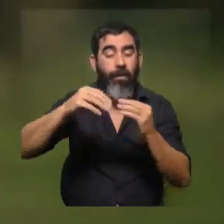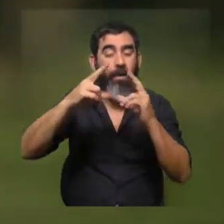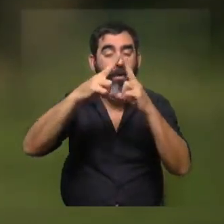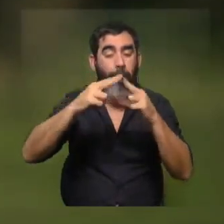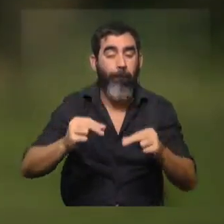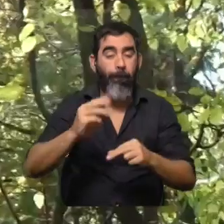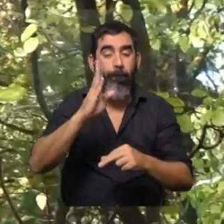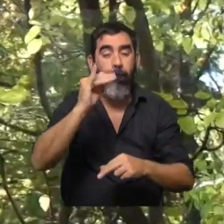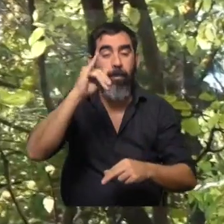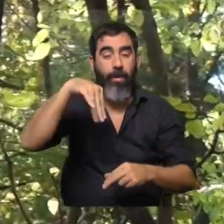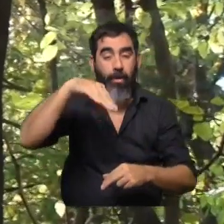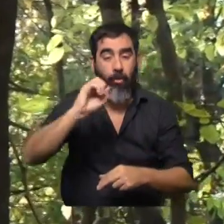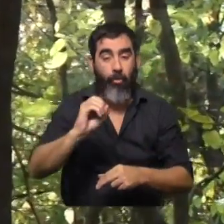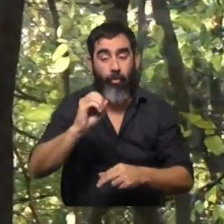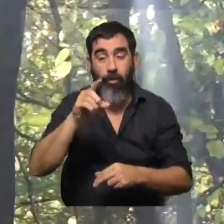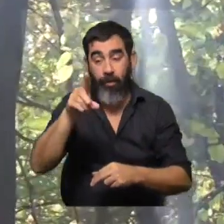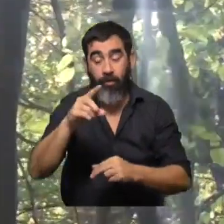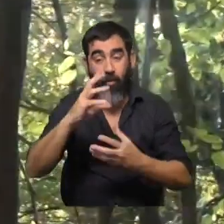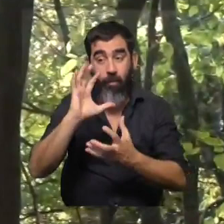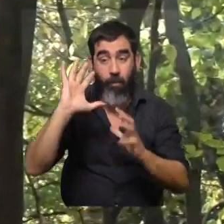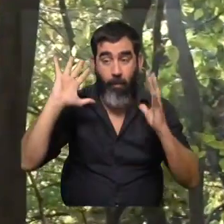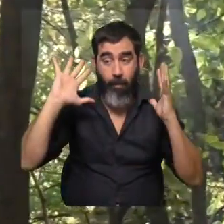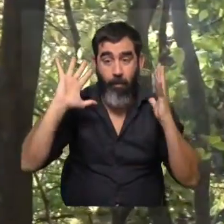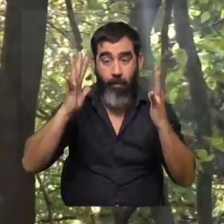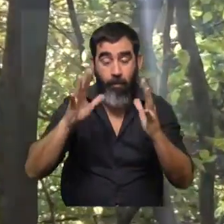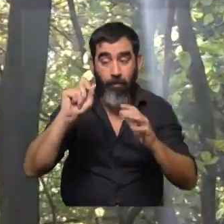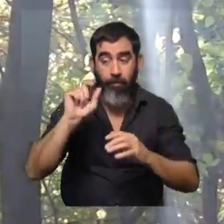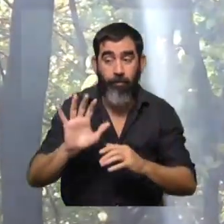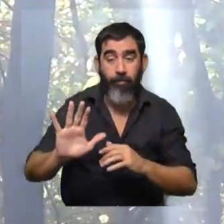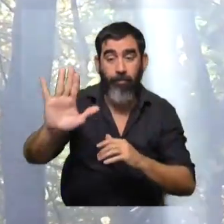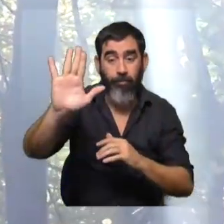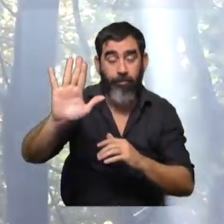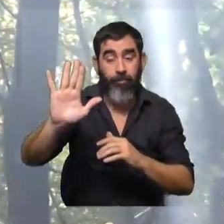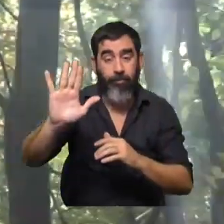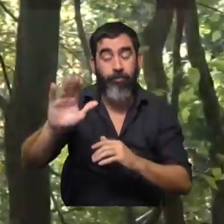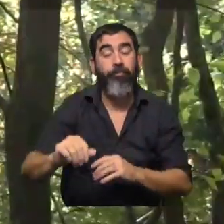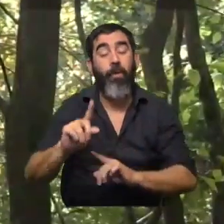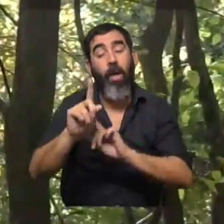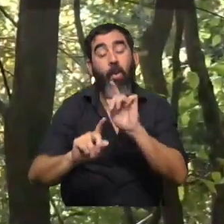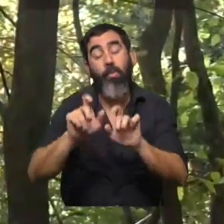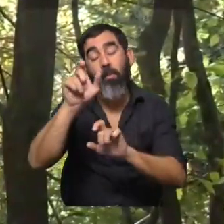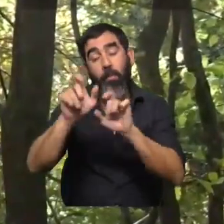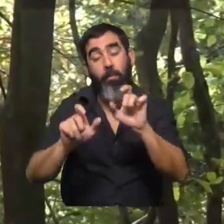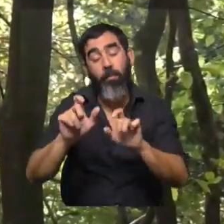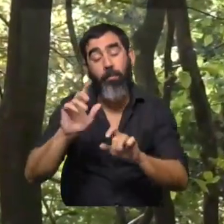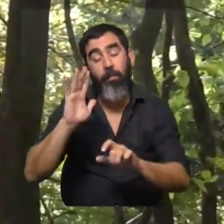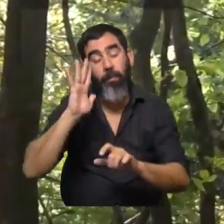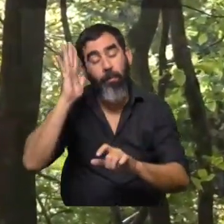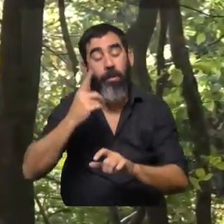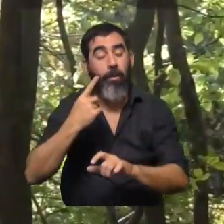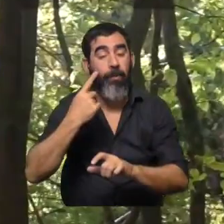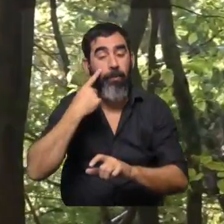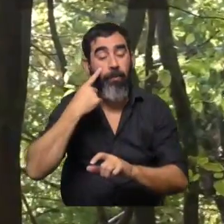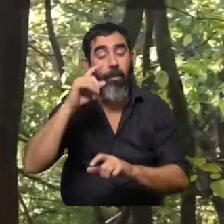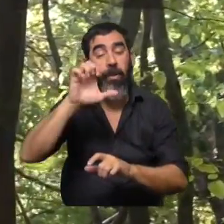las coníferas. Esa flora es la que caracterizó lo que mucha gente de pronto conoce como